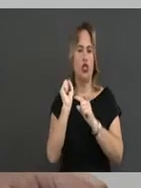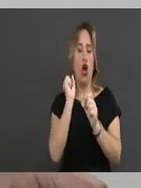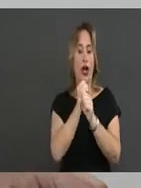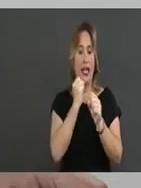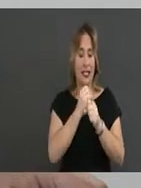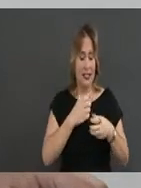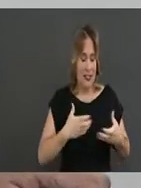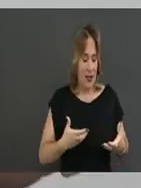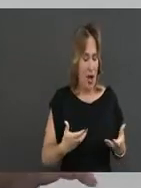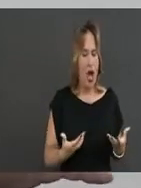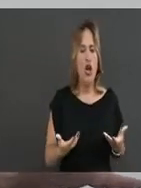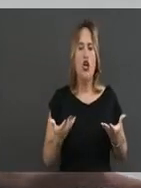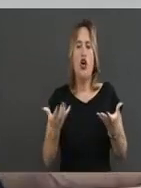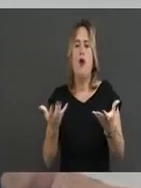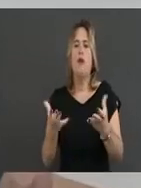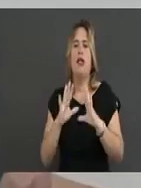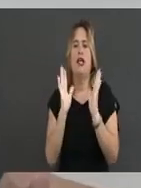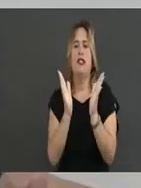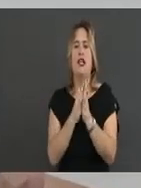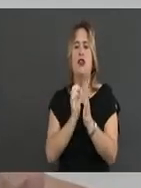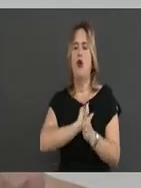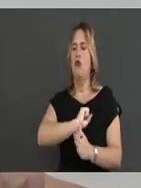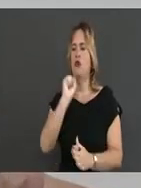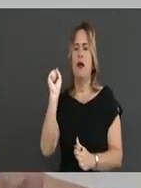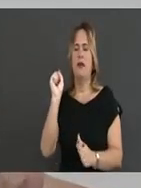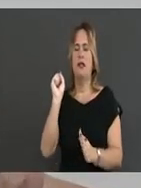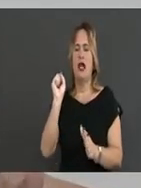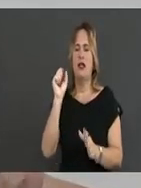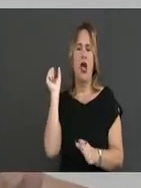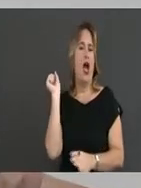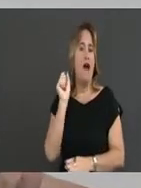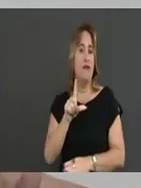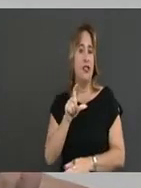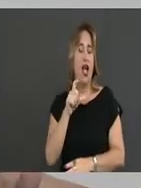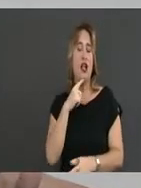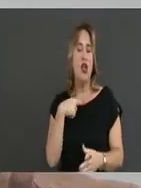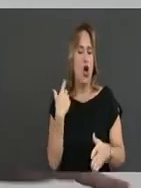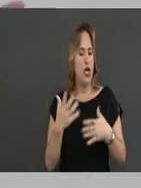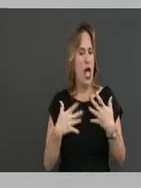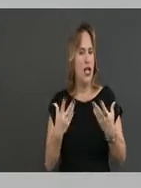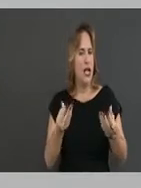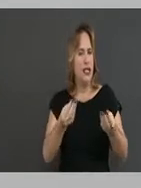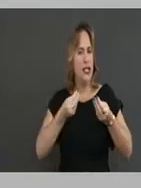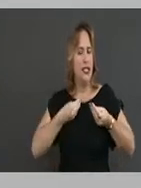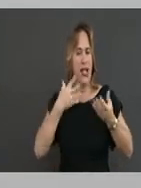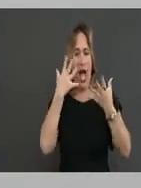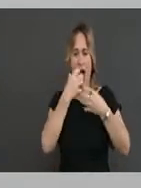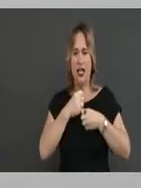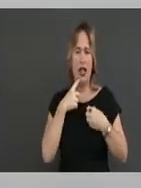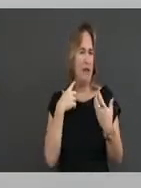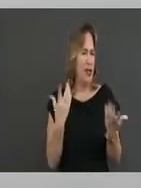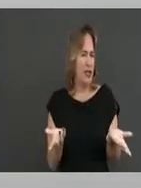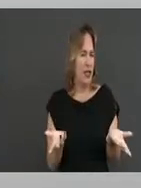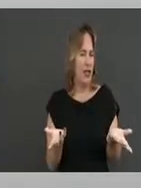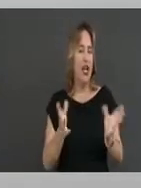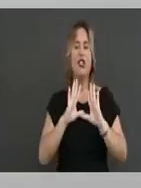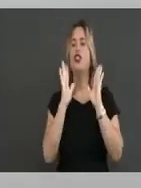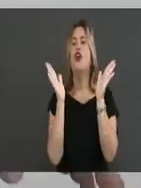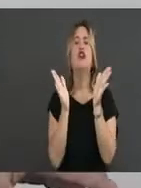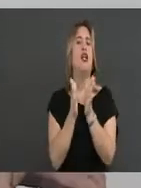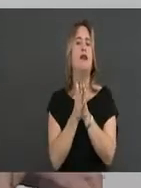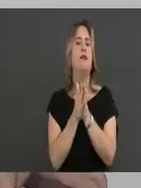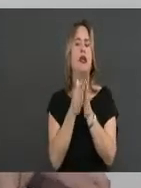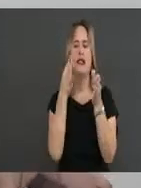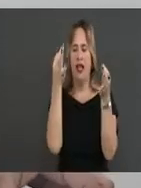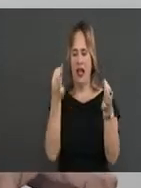esfuerzo completo es una victoria completa. Al final, lo que satisface al alma es absolutamente